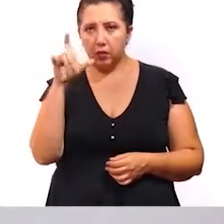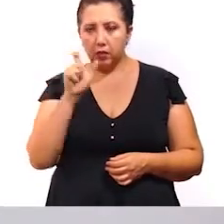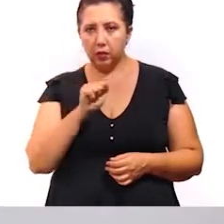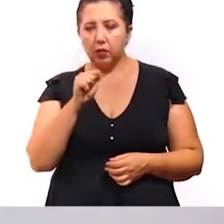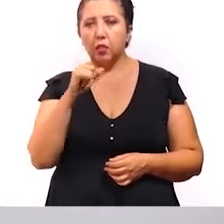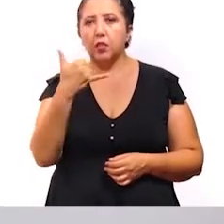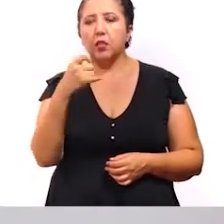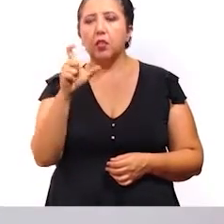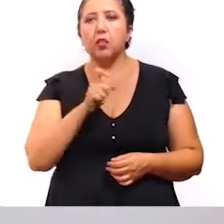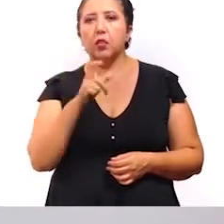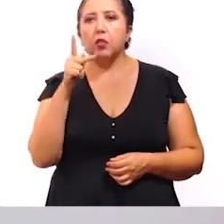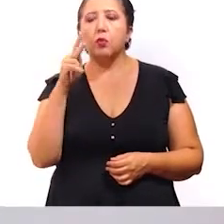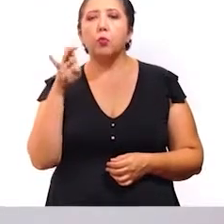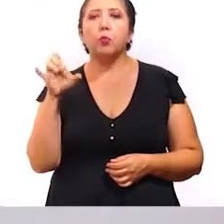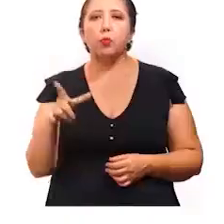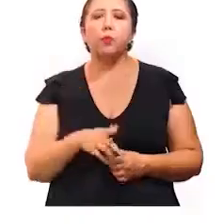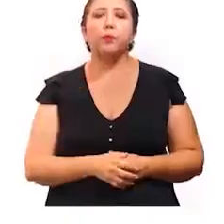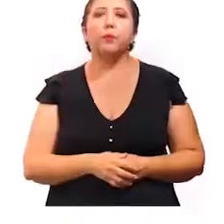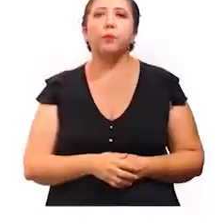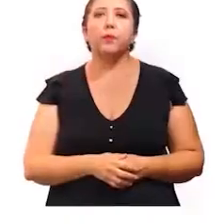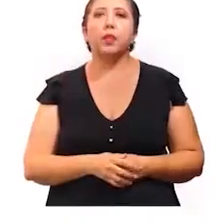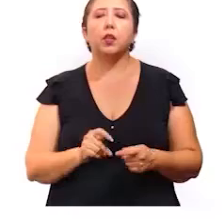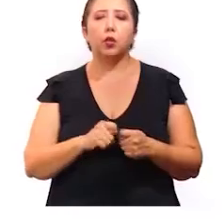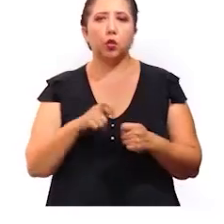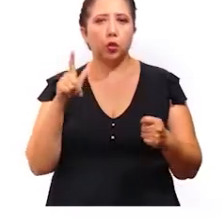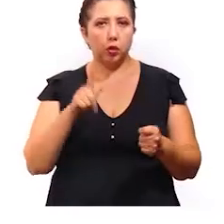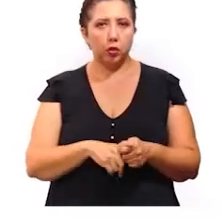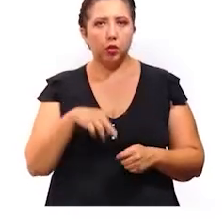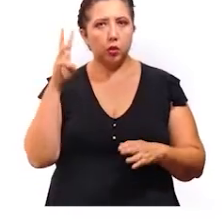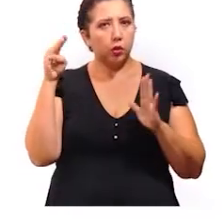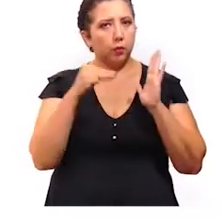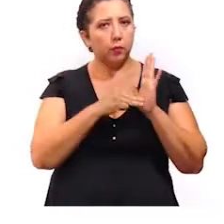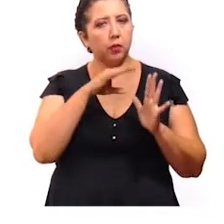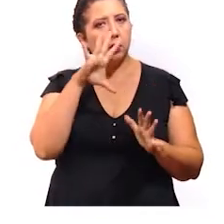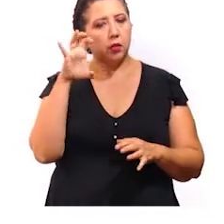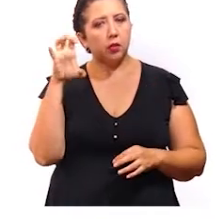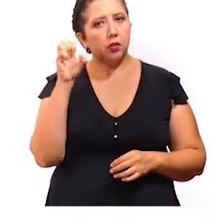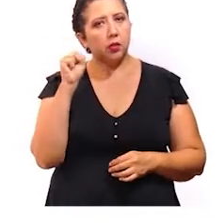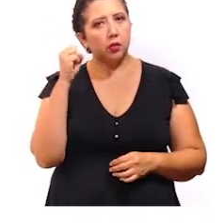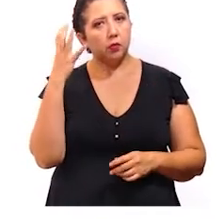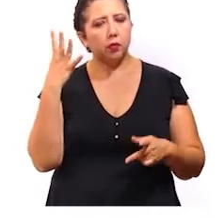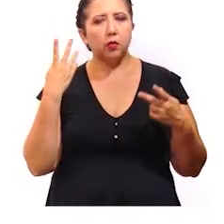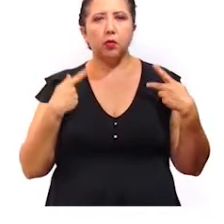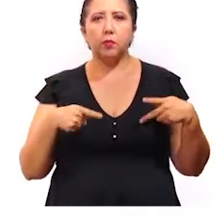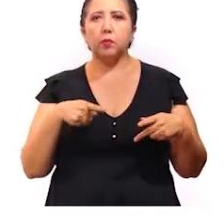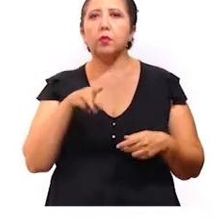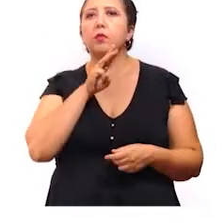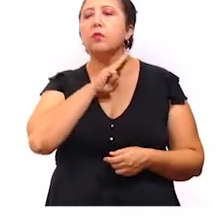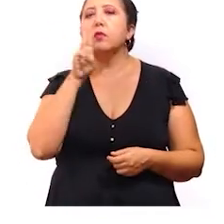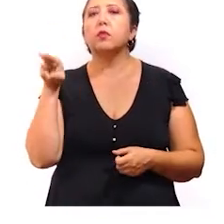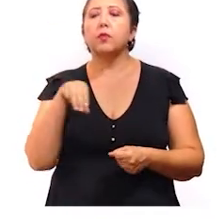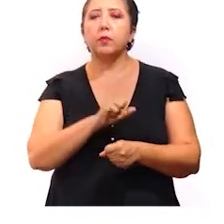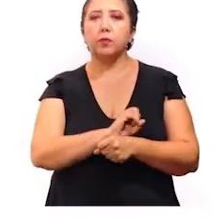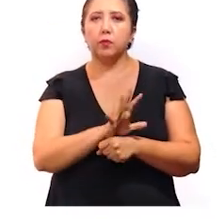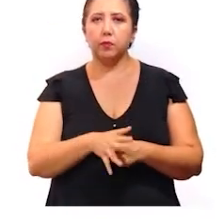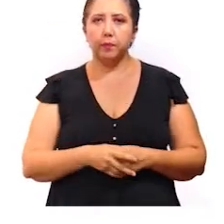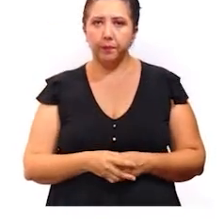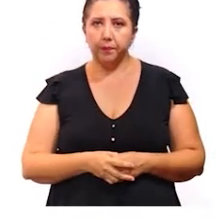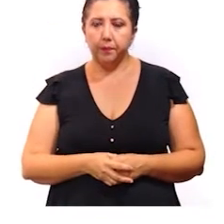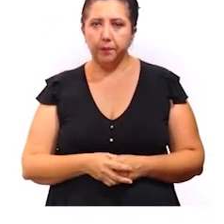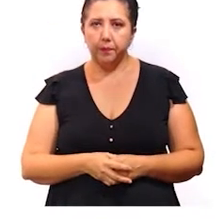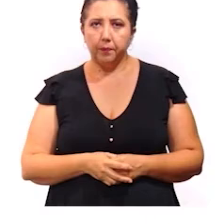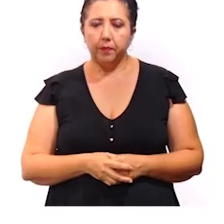en Yaxcucul y 1 en Acanqué. En total, son 3,564 las personas fallecidas a causa del